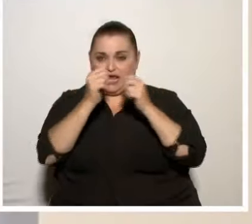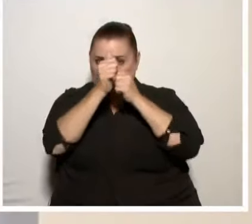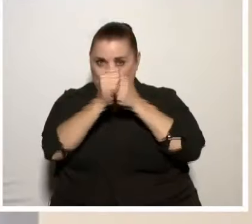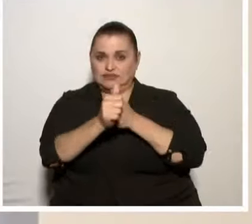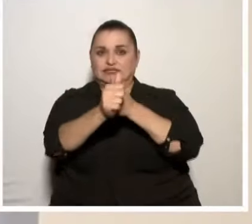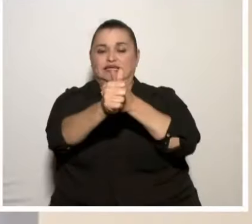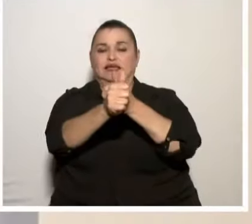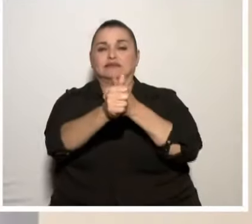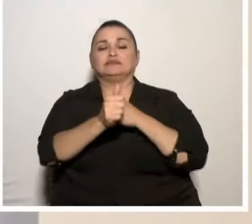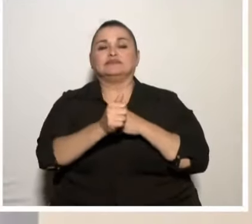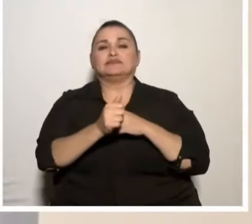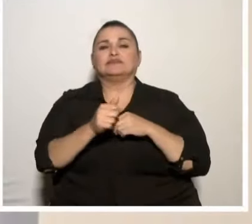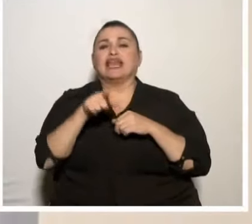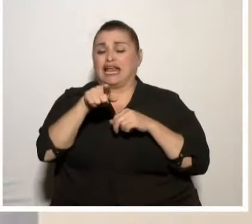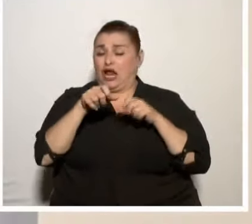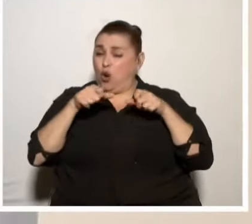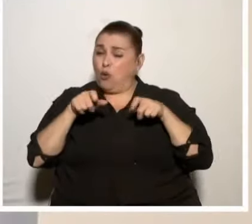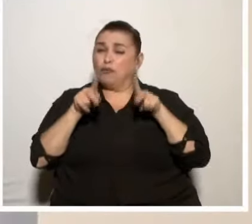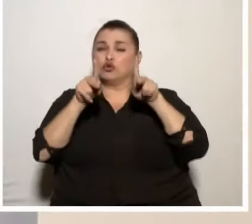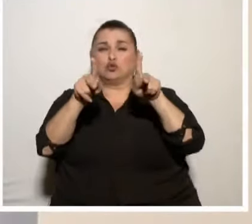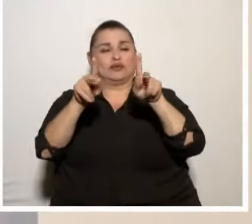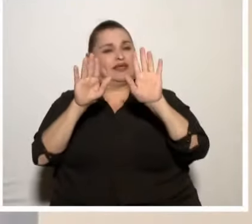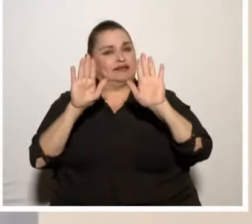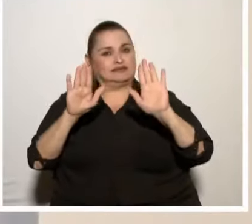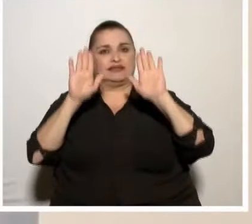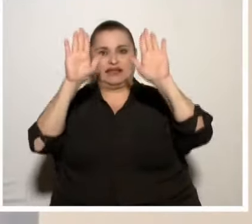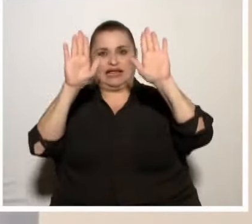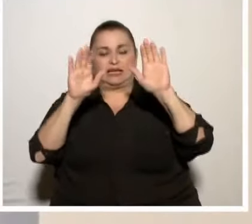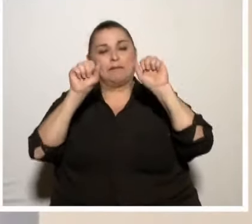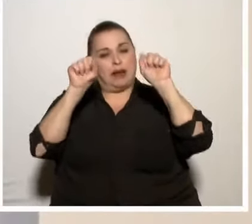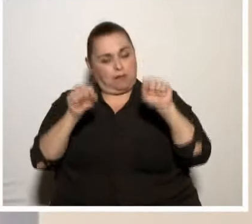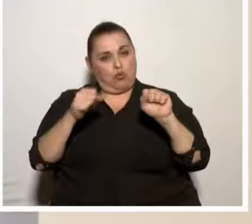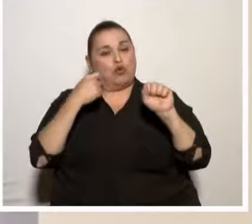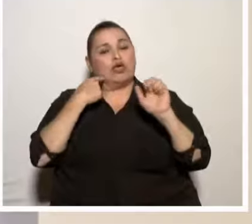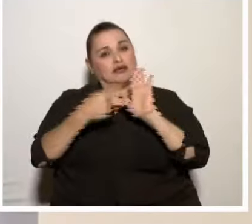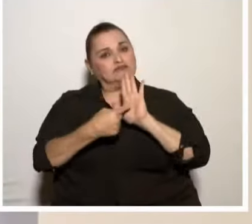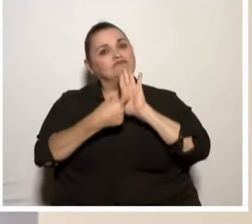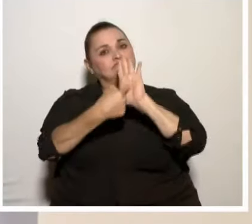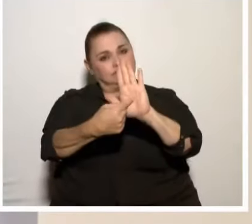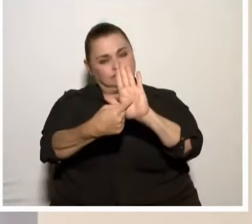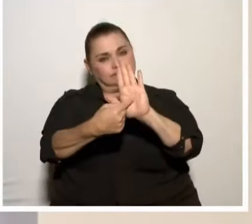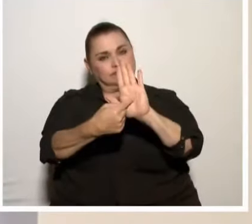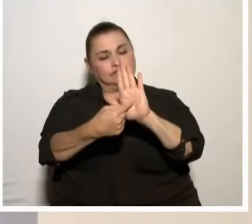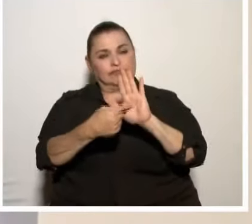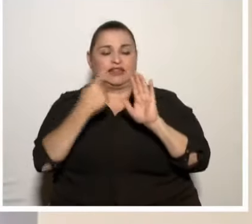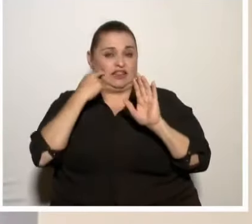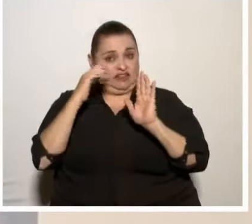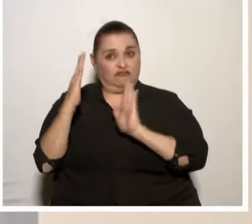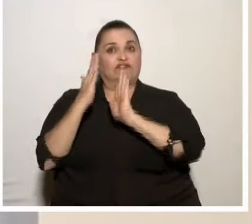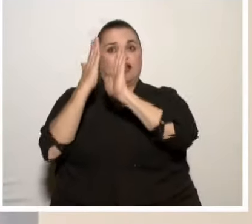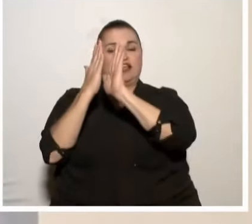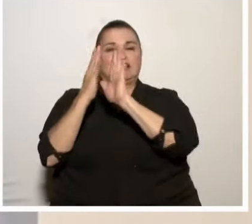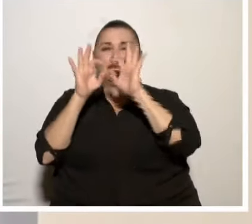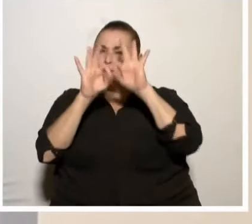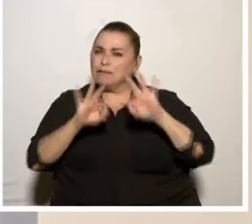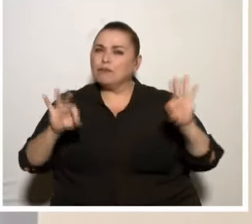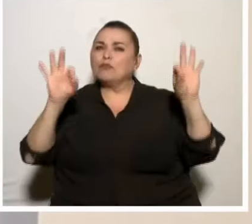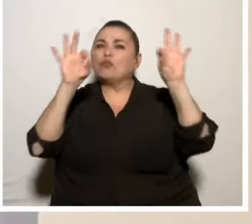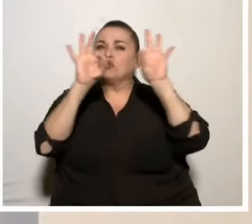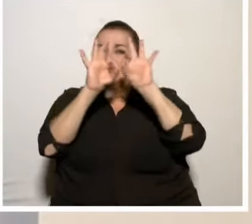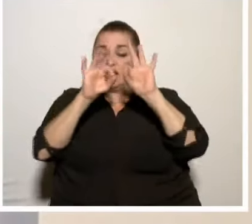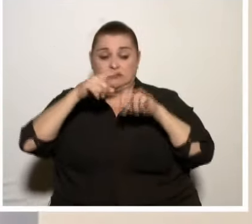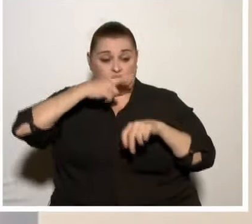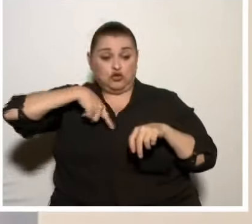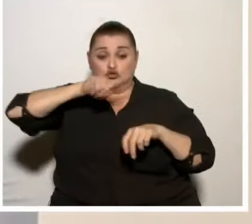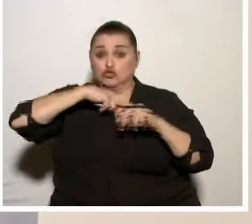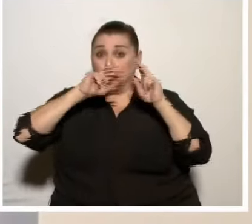siguiendo, que es una oportunidad extraordinaria para poder señalar aquí de frente la importancia que para